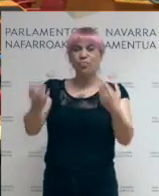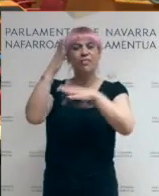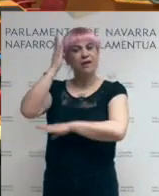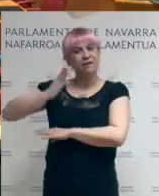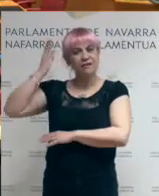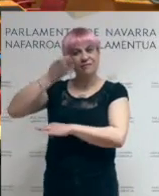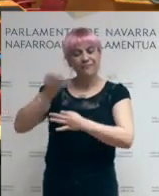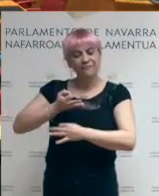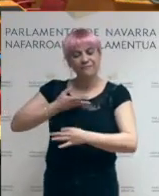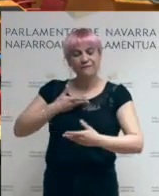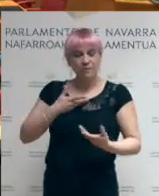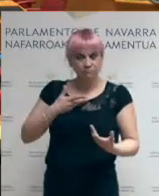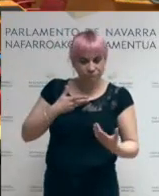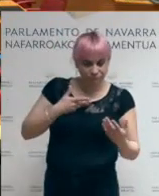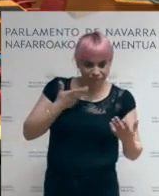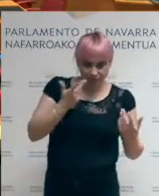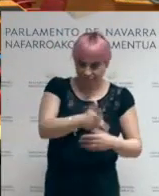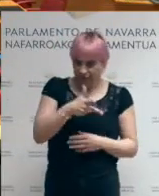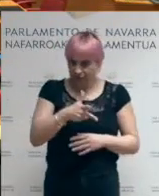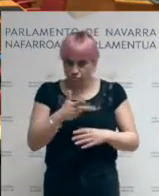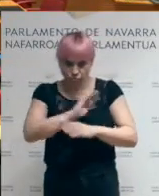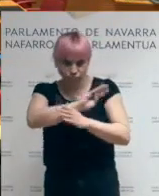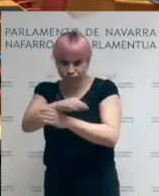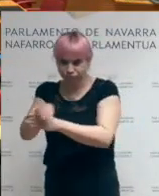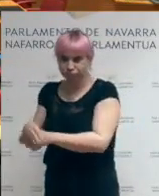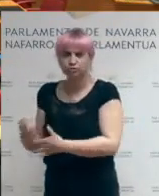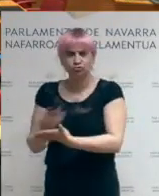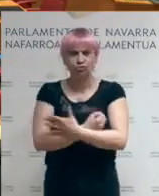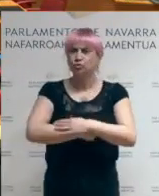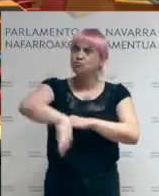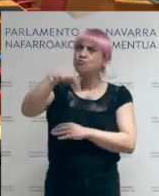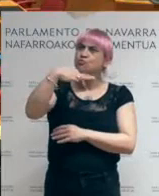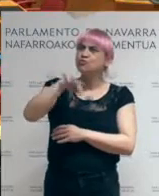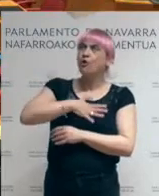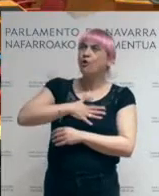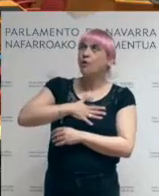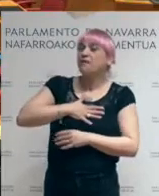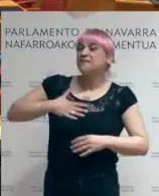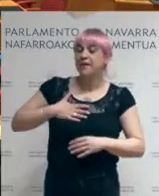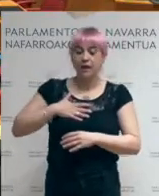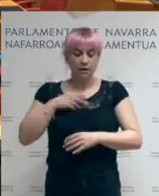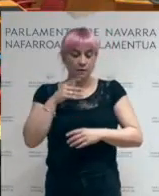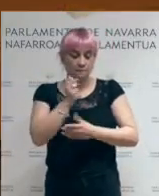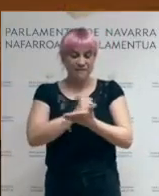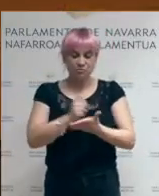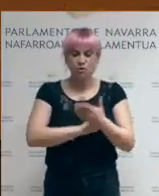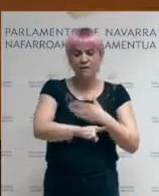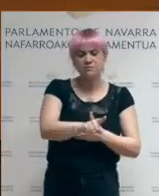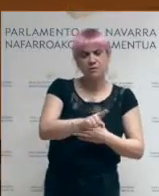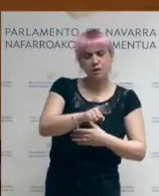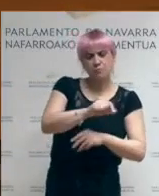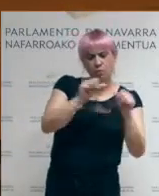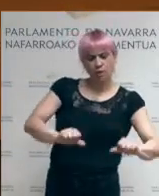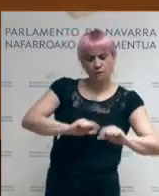por la garantía de los derechos de todos los navarros, no solo los que deciden matricular a sus hijos e hijas en un determinado modelo. Y ello se